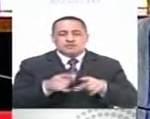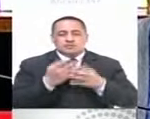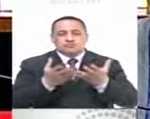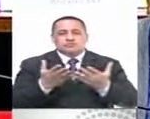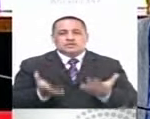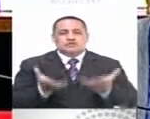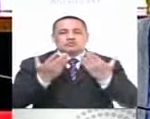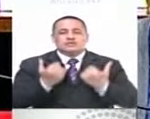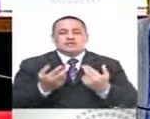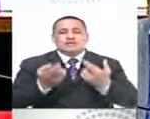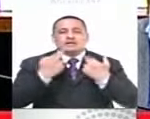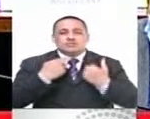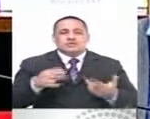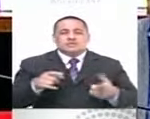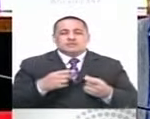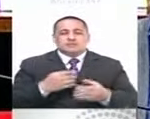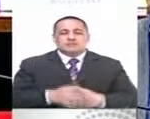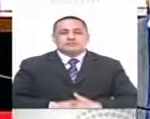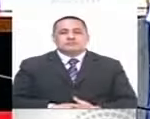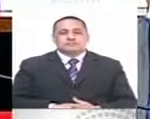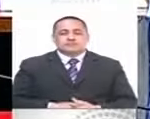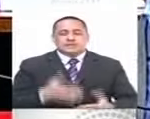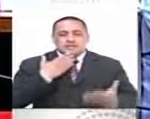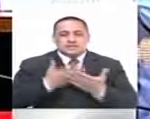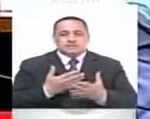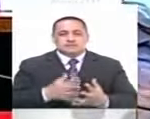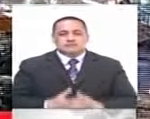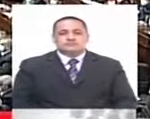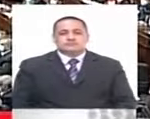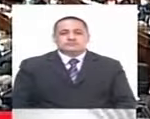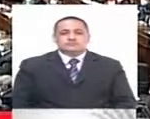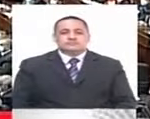nos dé las respuestas del caso. Gracias.